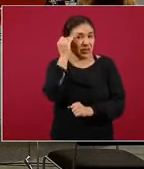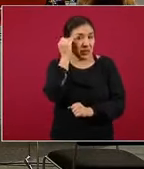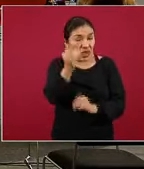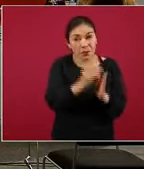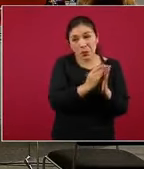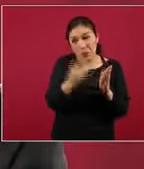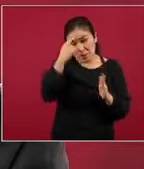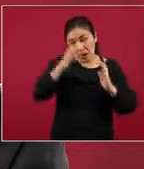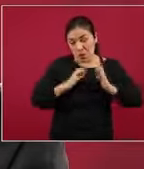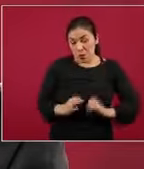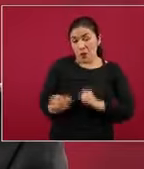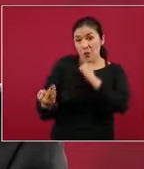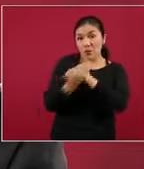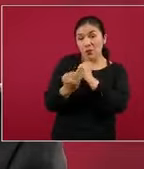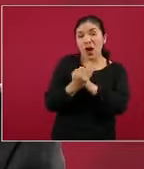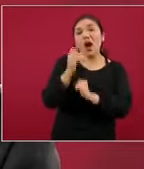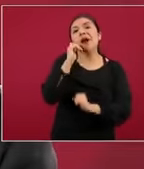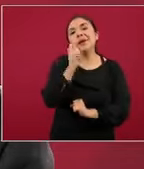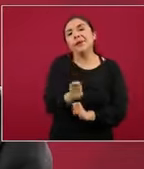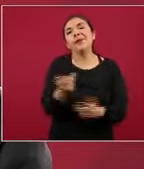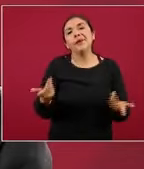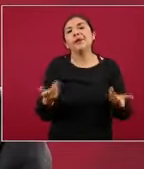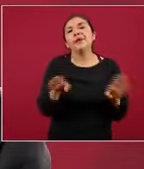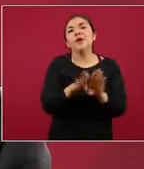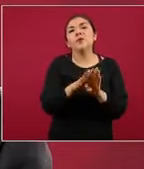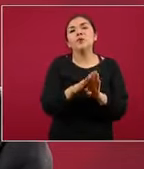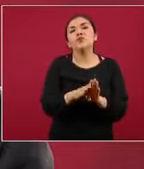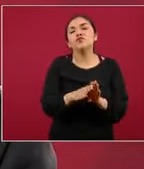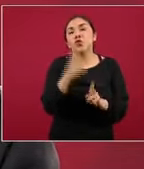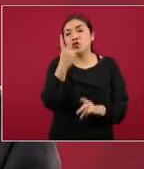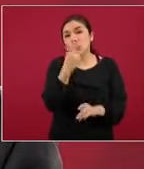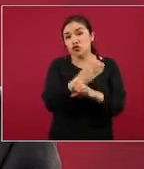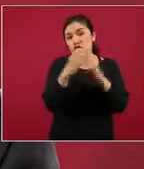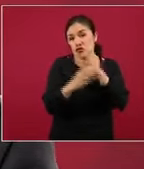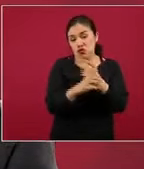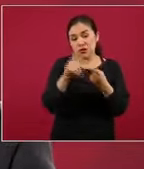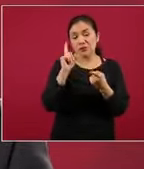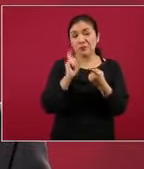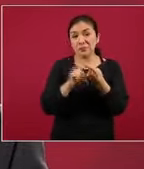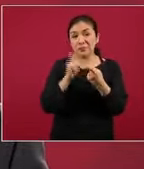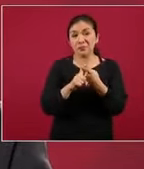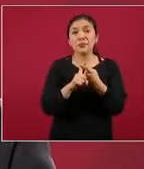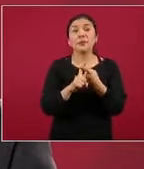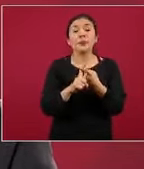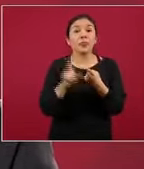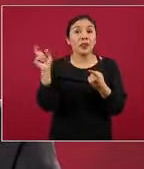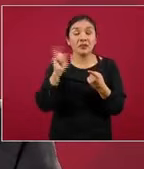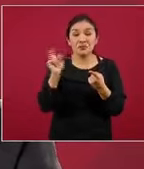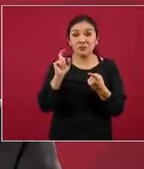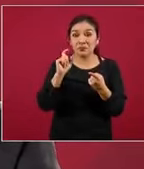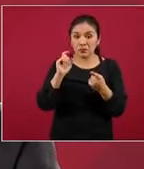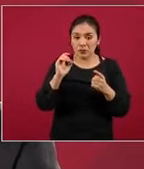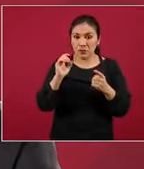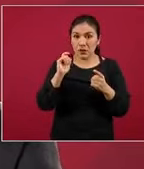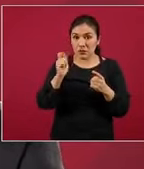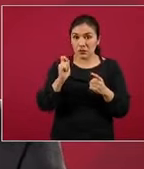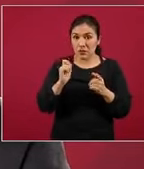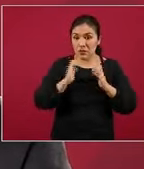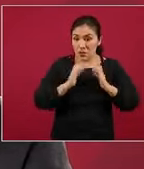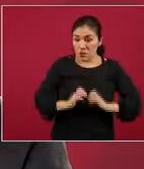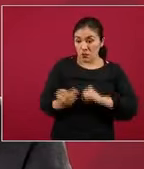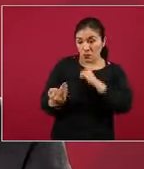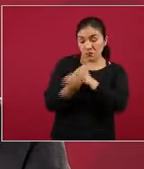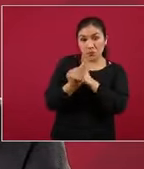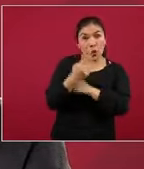de la inmunidad es al menos 2 aspectos. El primero es, si la inmunidad es